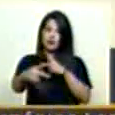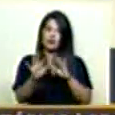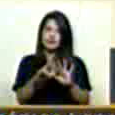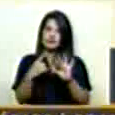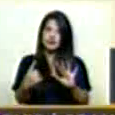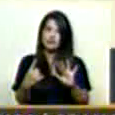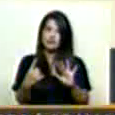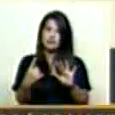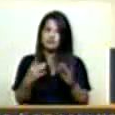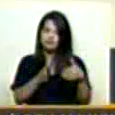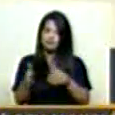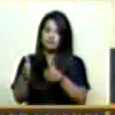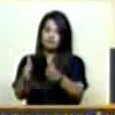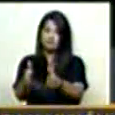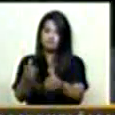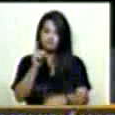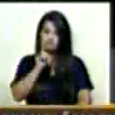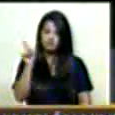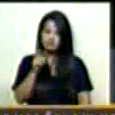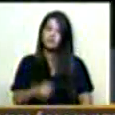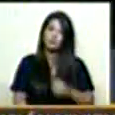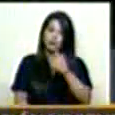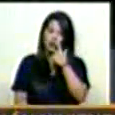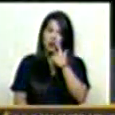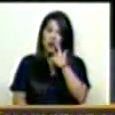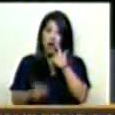sector araguaney donde